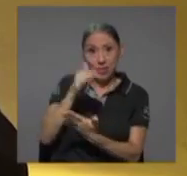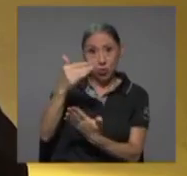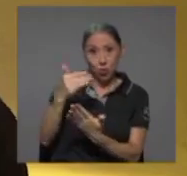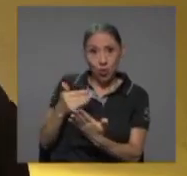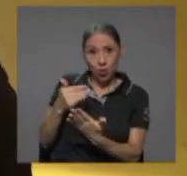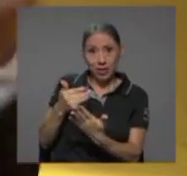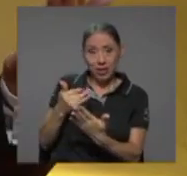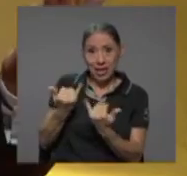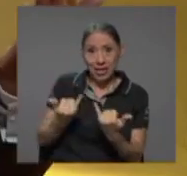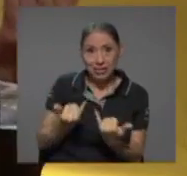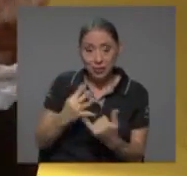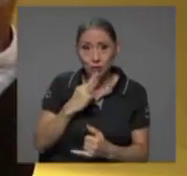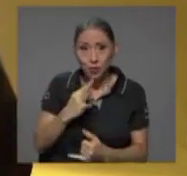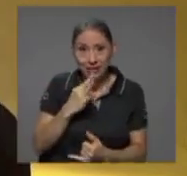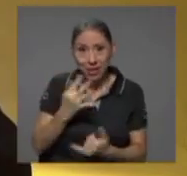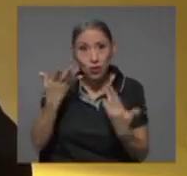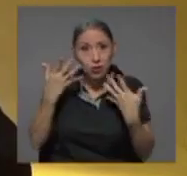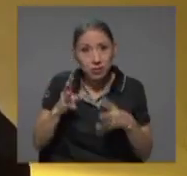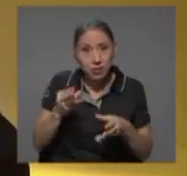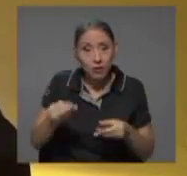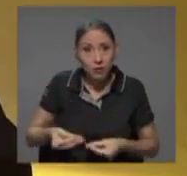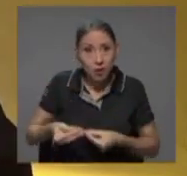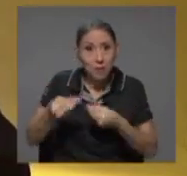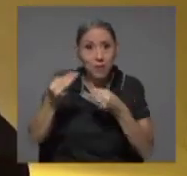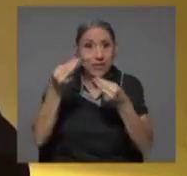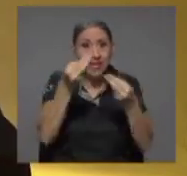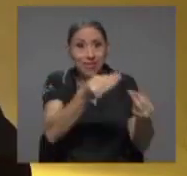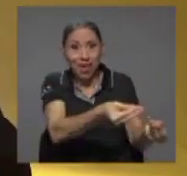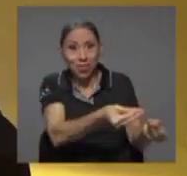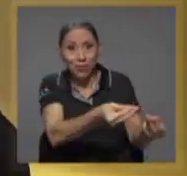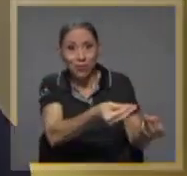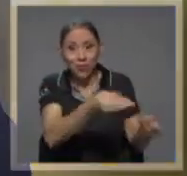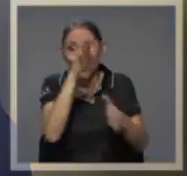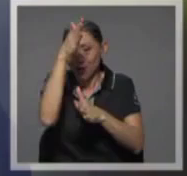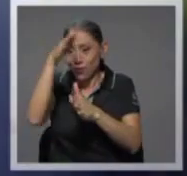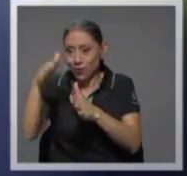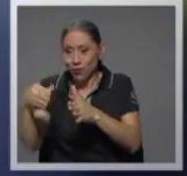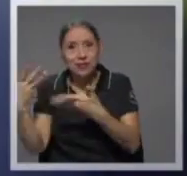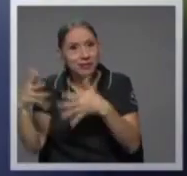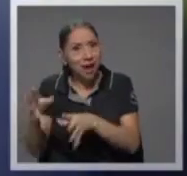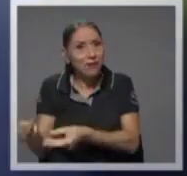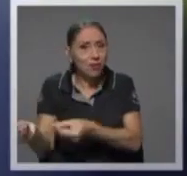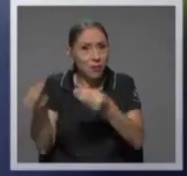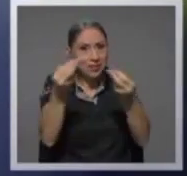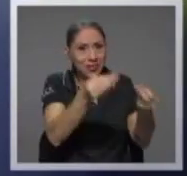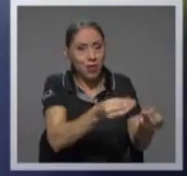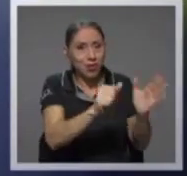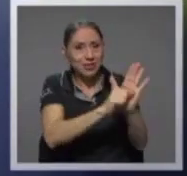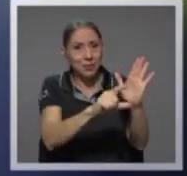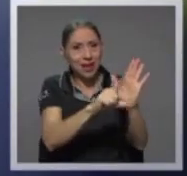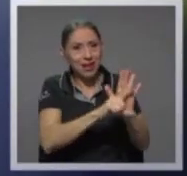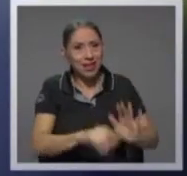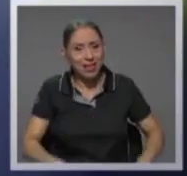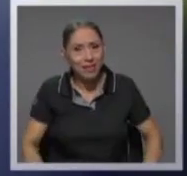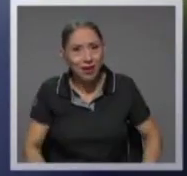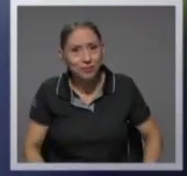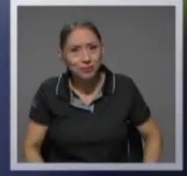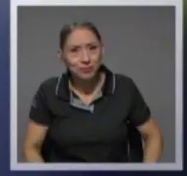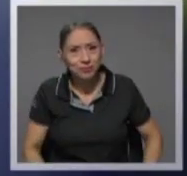fue presentado por las autoridades de la Contraloría a la Asamblea Legislativa. Con esto